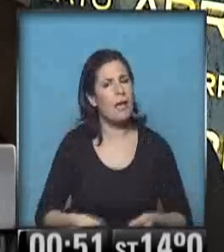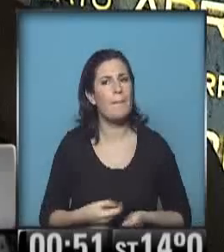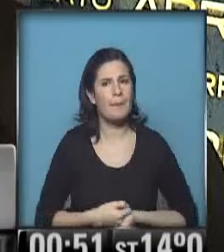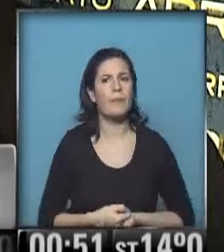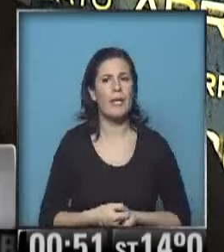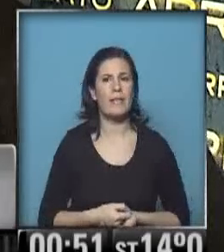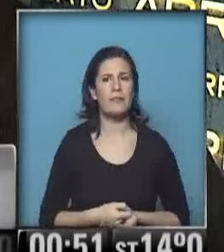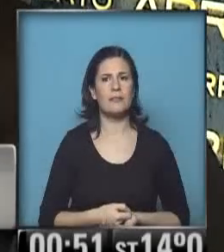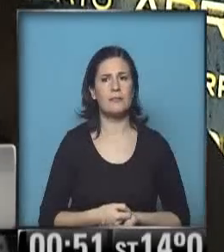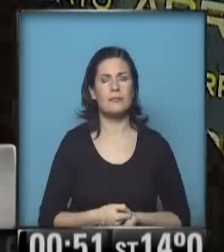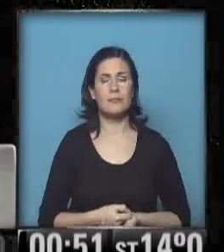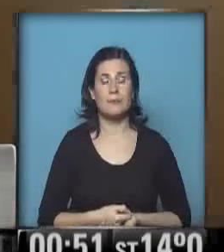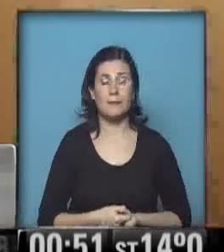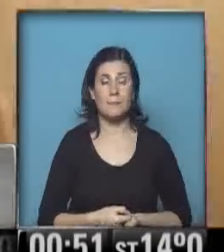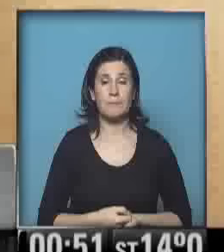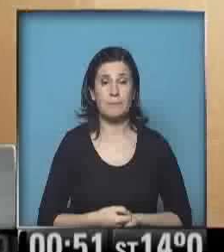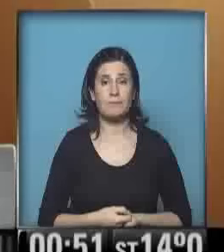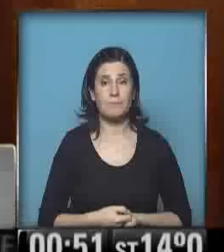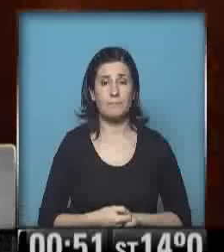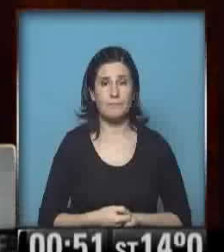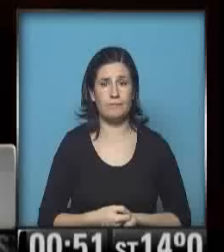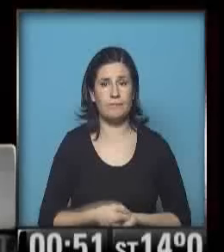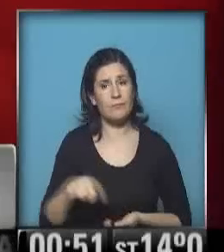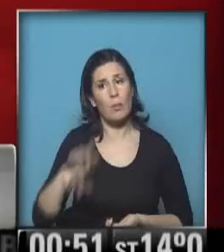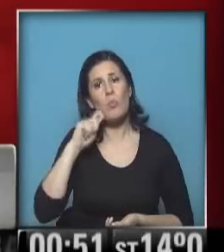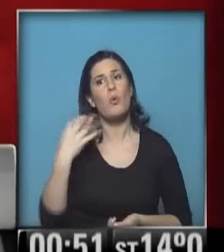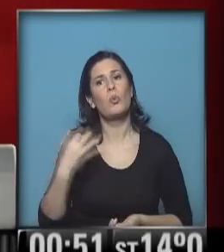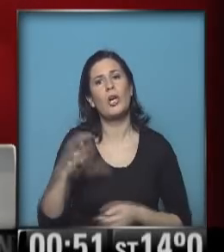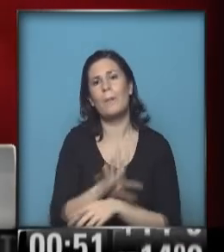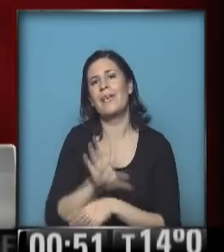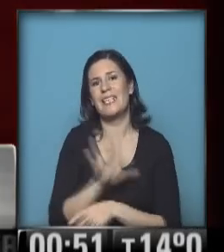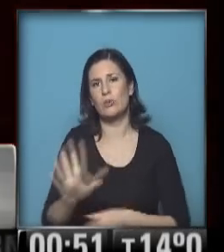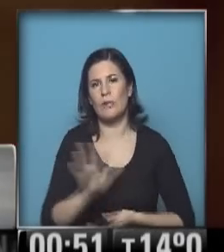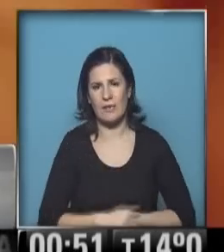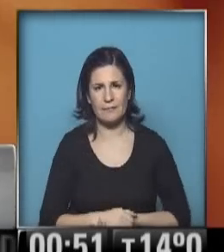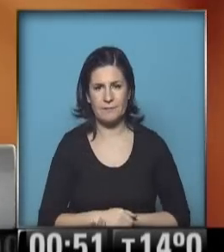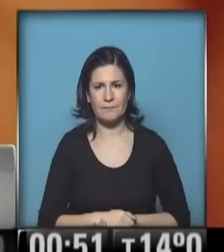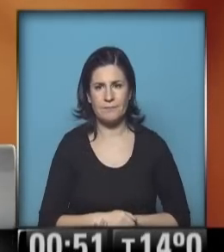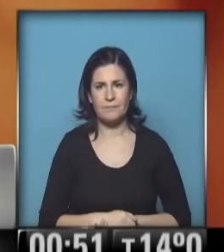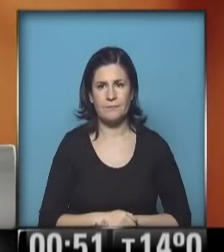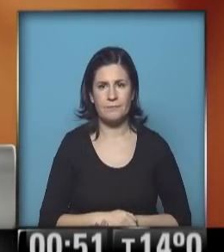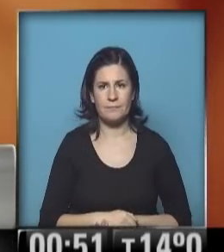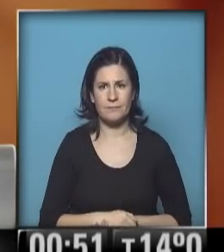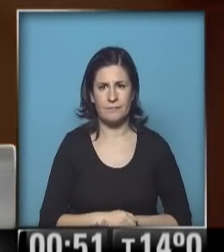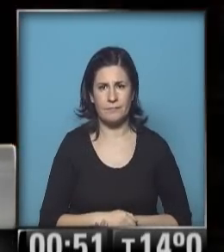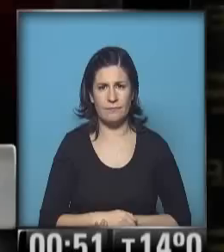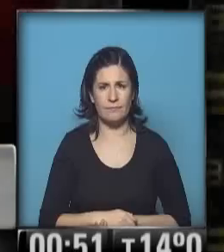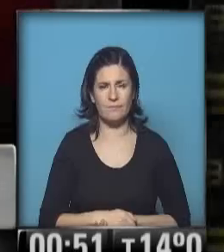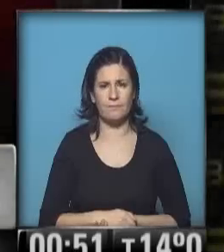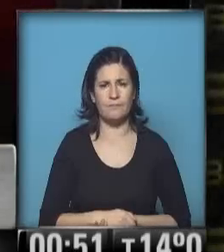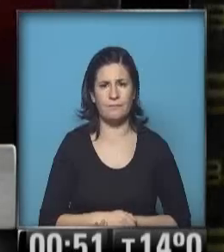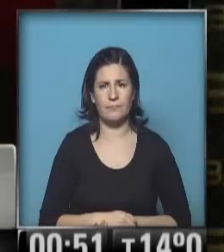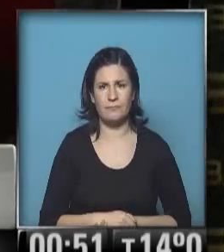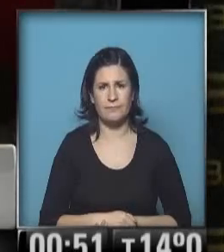que impredecible? Era también uno de los puntos interesantes, ¿no? Los hombres engañados se ven tan diferentes.